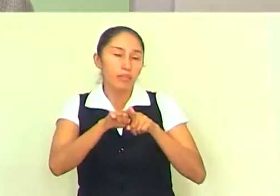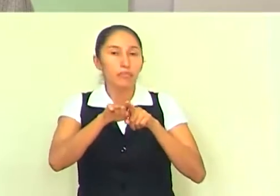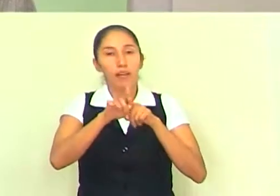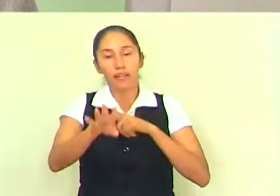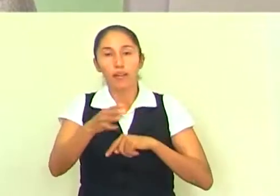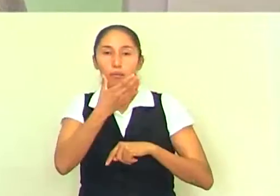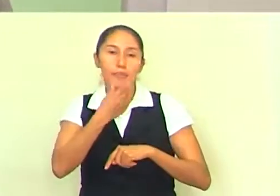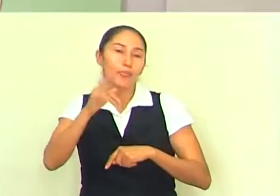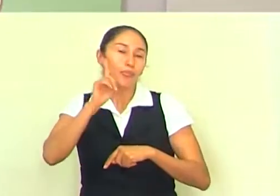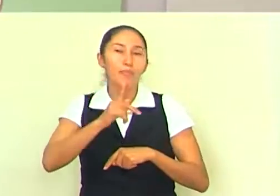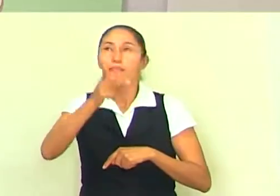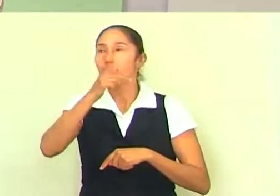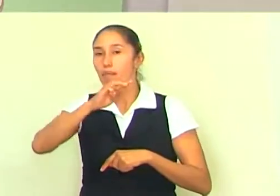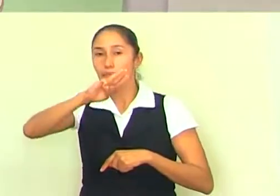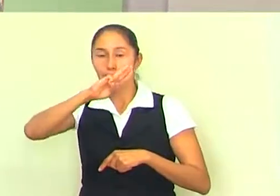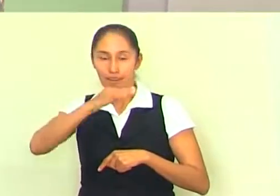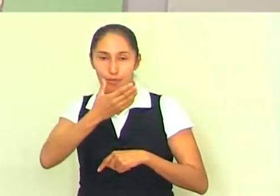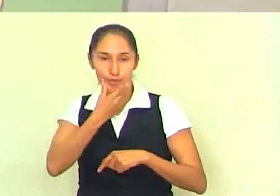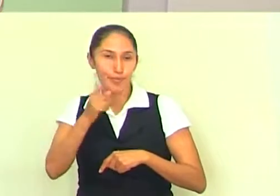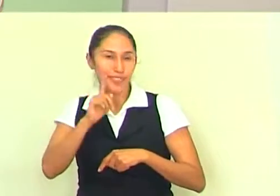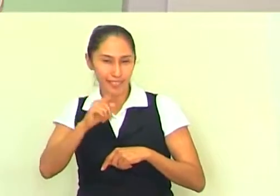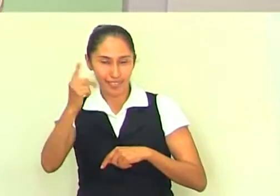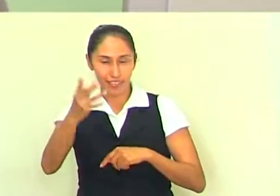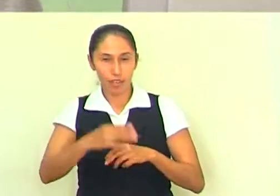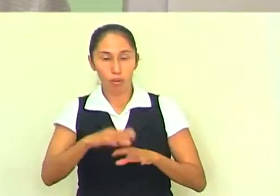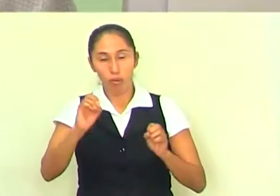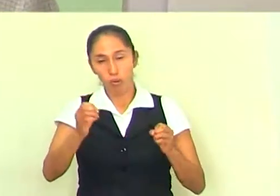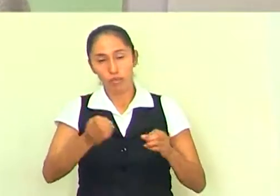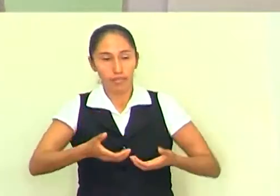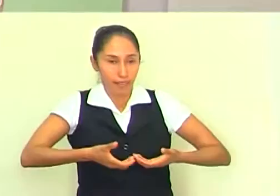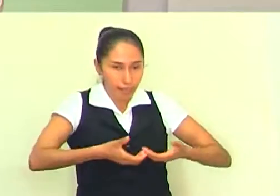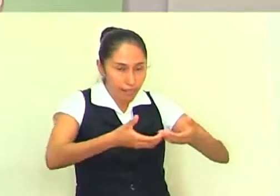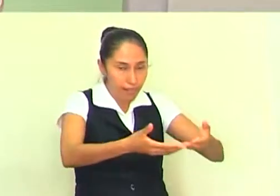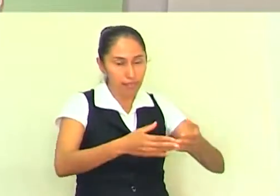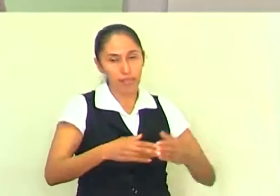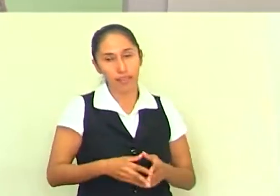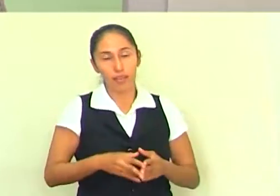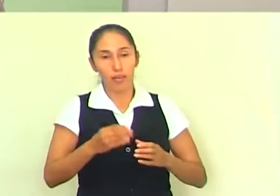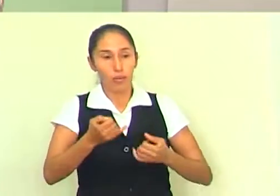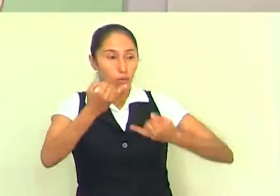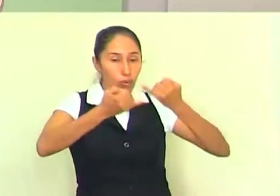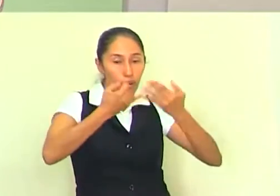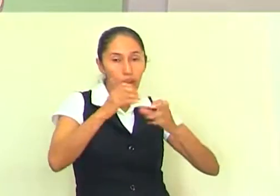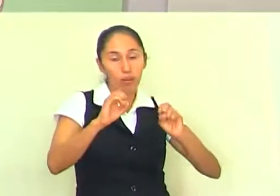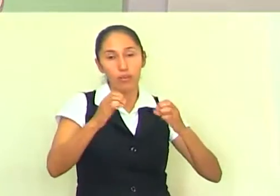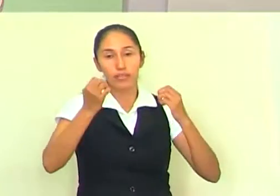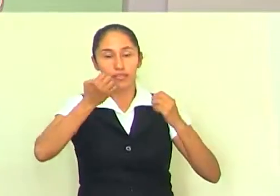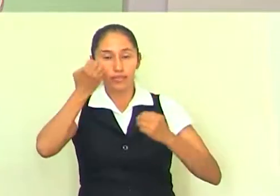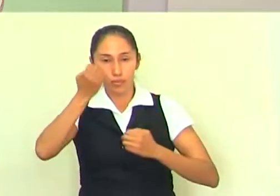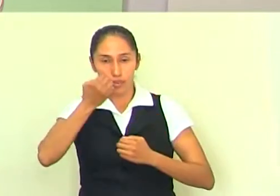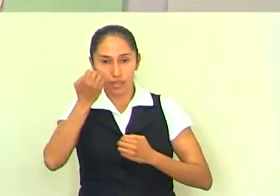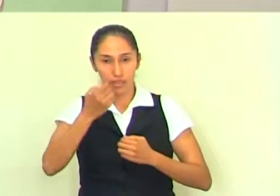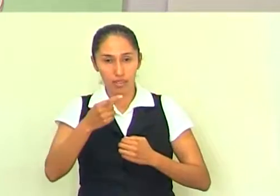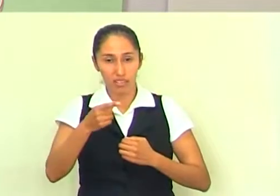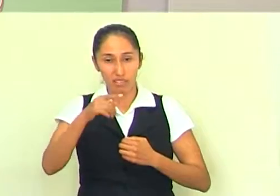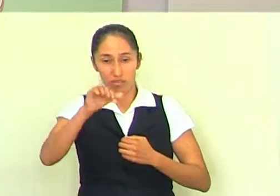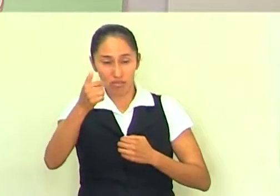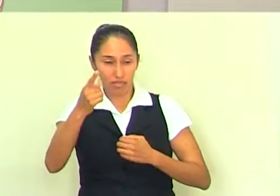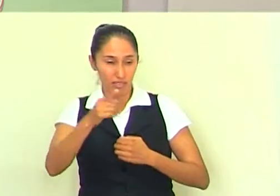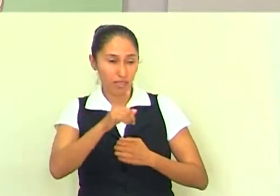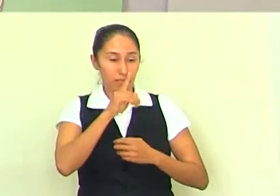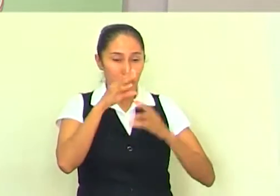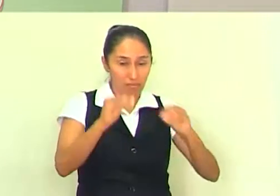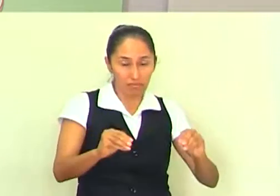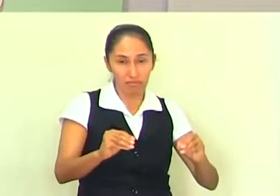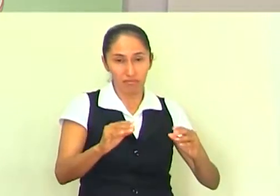o mamá, o en la calle, o en el juego, o en la escuela, pues están violando a la libertad de expresión.